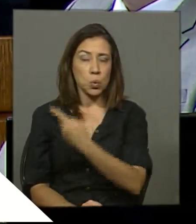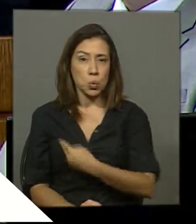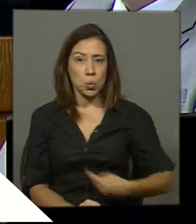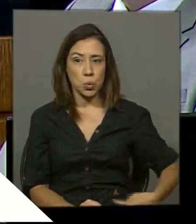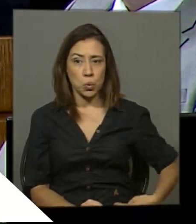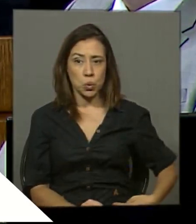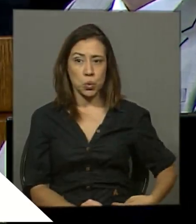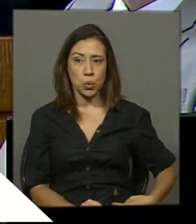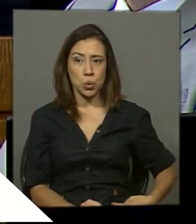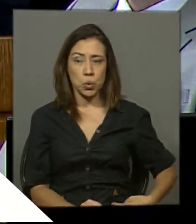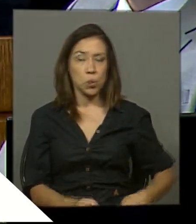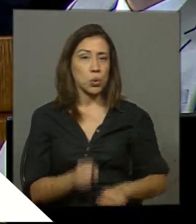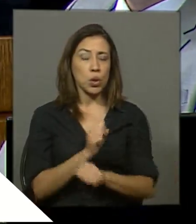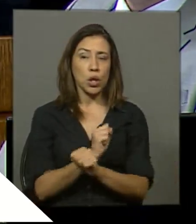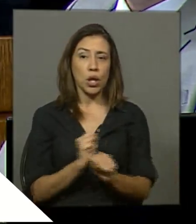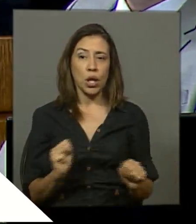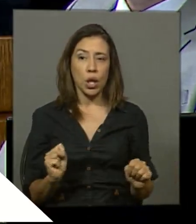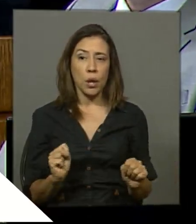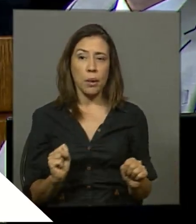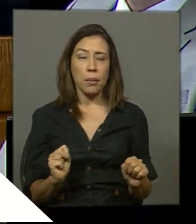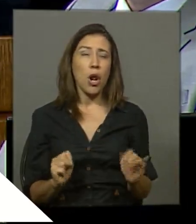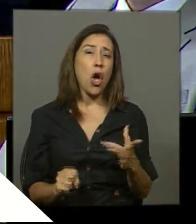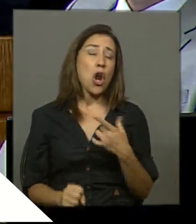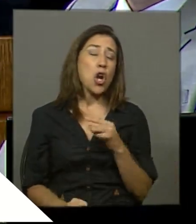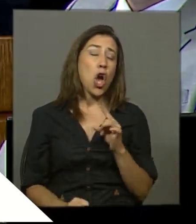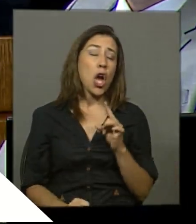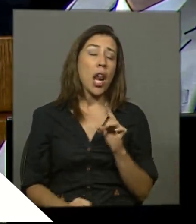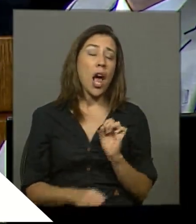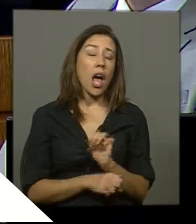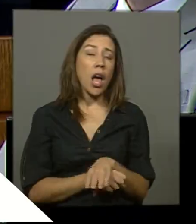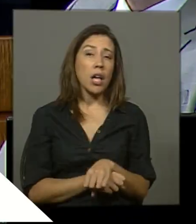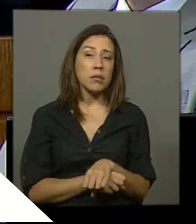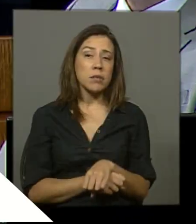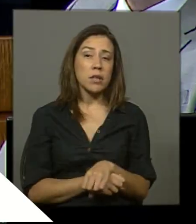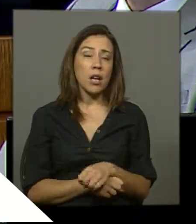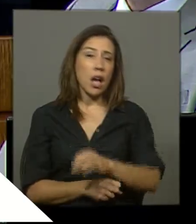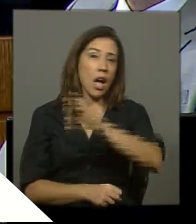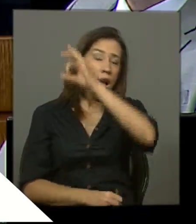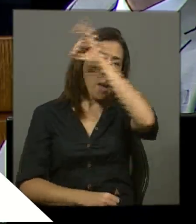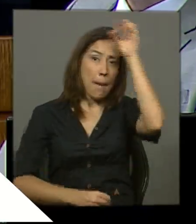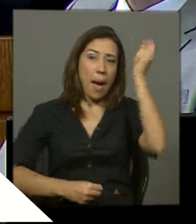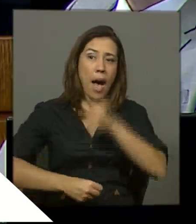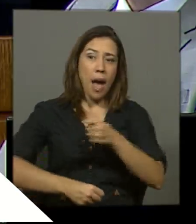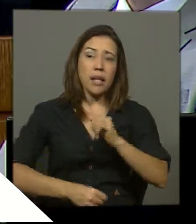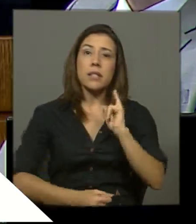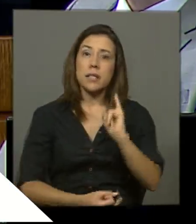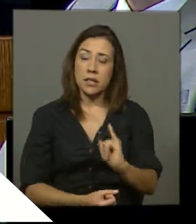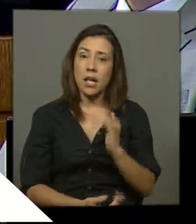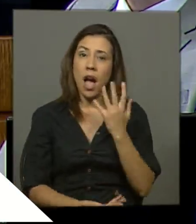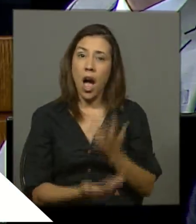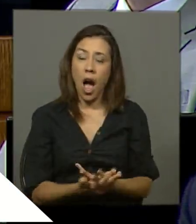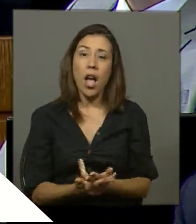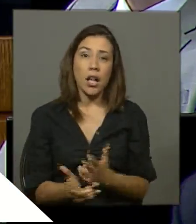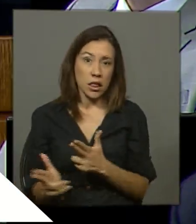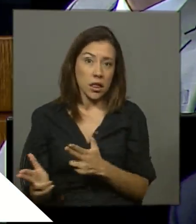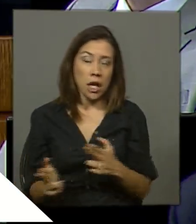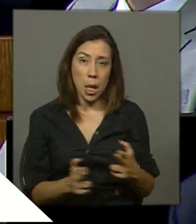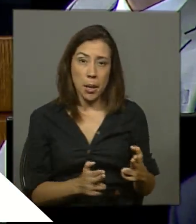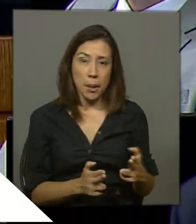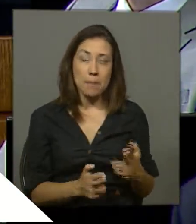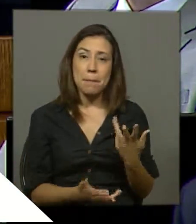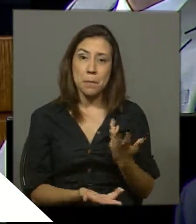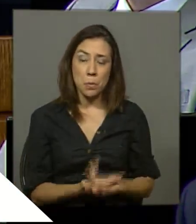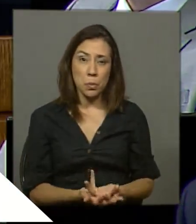ministro no pueden o no Quieren reconocer que la aucan sí existe terrorismo